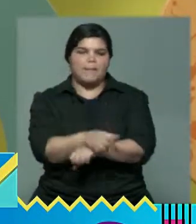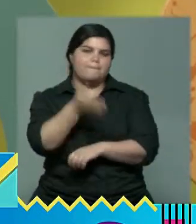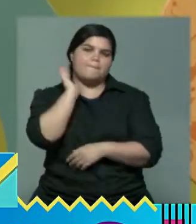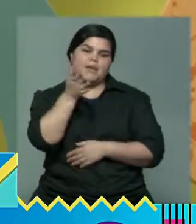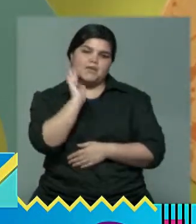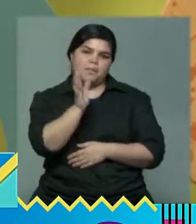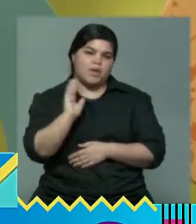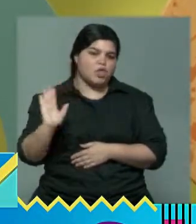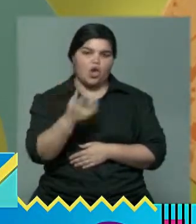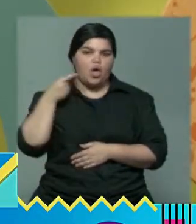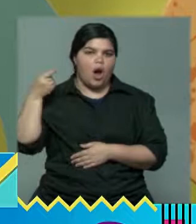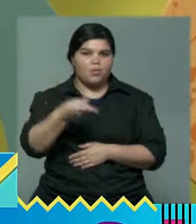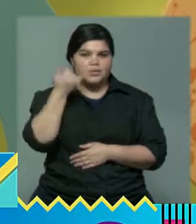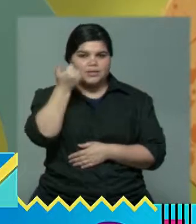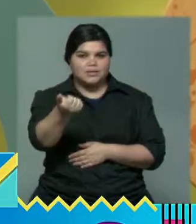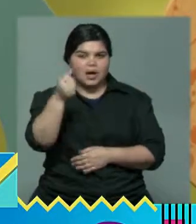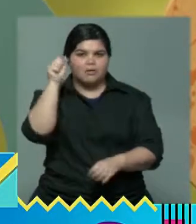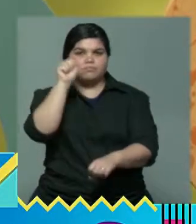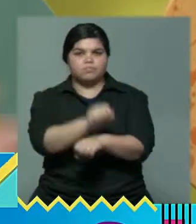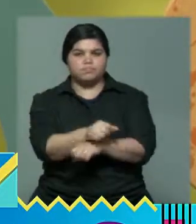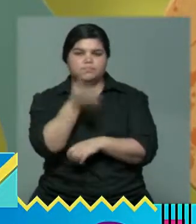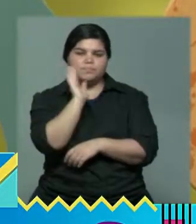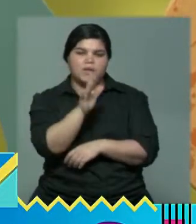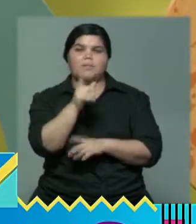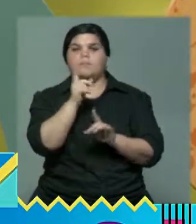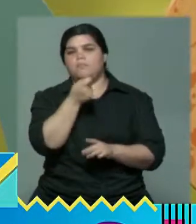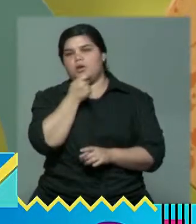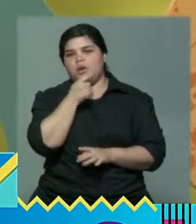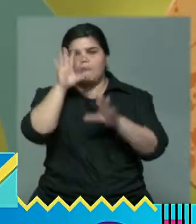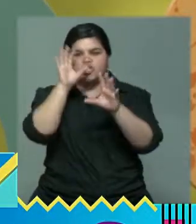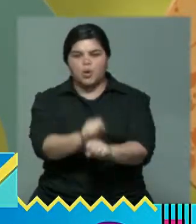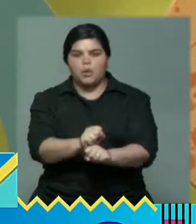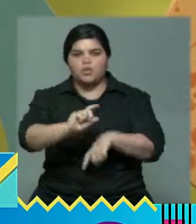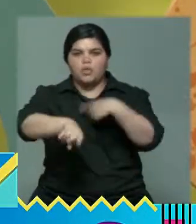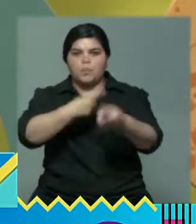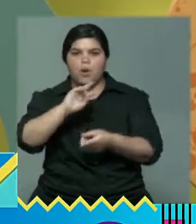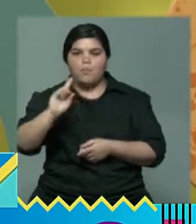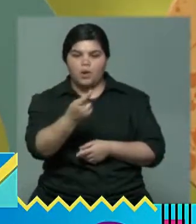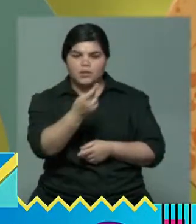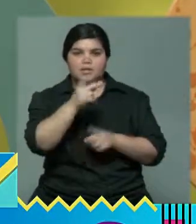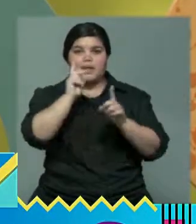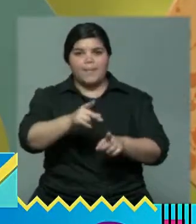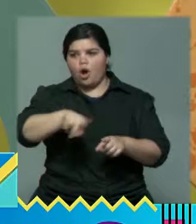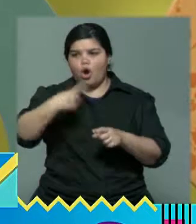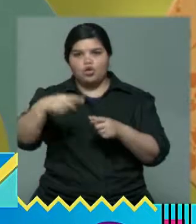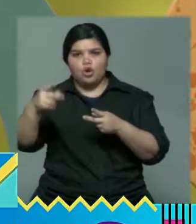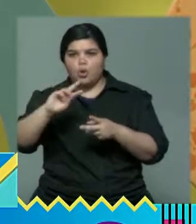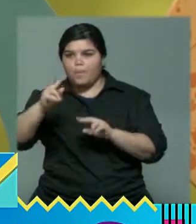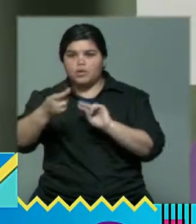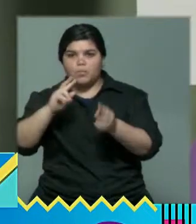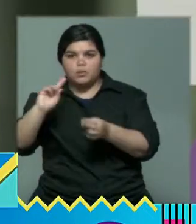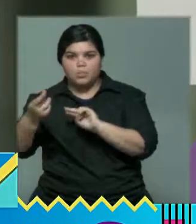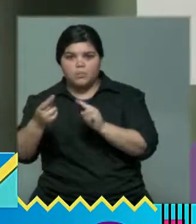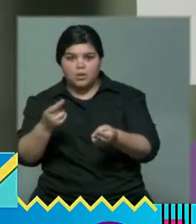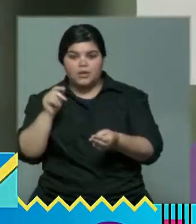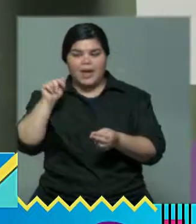pena perpetua, el secuestro seguido de muerte, que fue el caso de Bloomberg, más las otras figuras seguidas de muerte, y se dijo, todas las